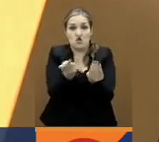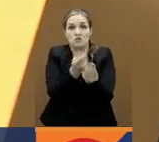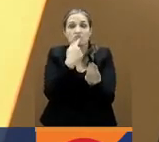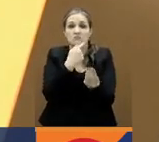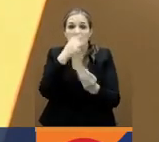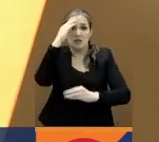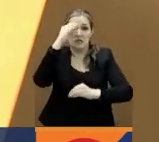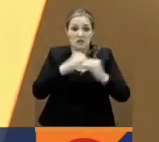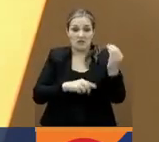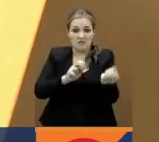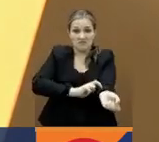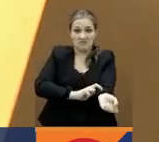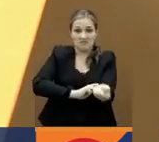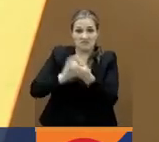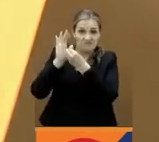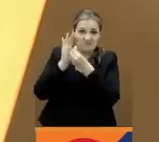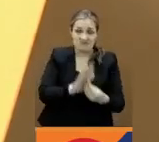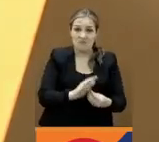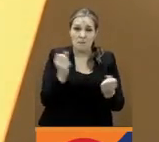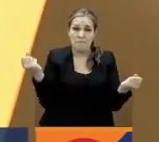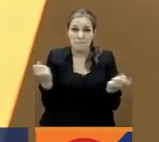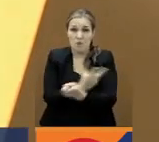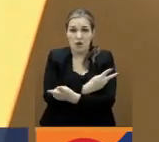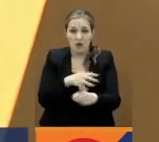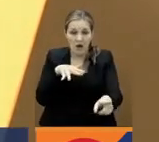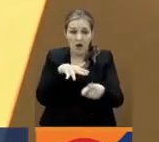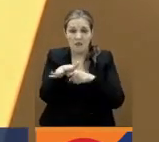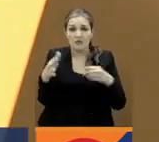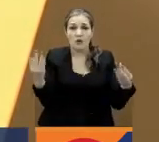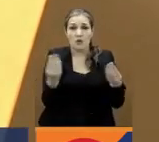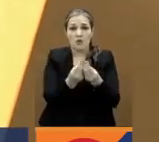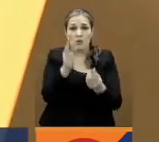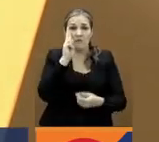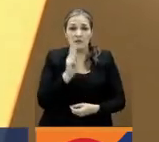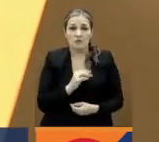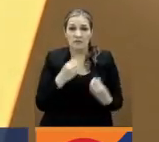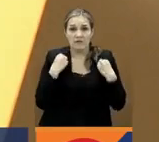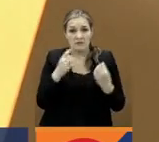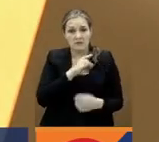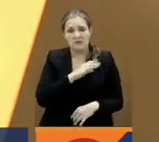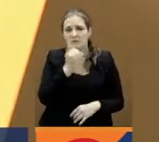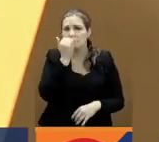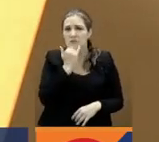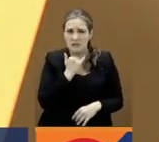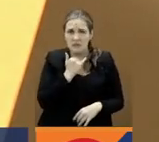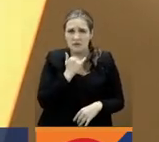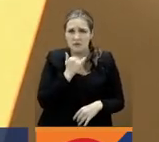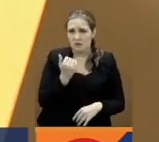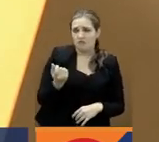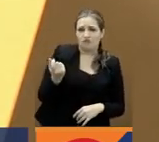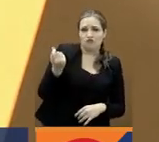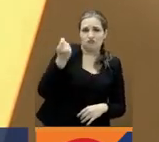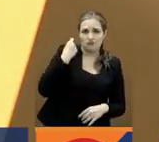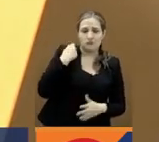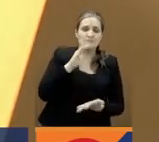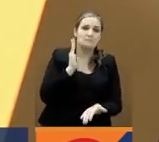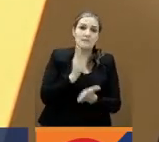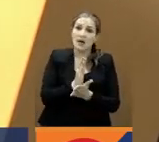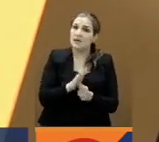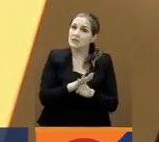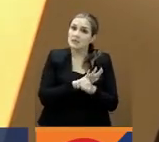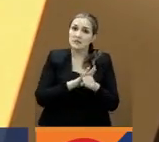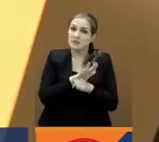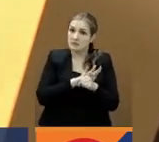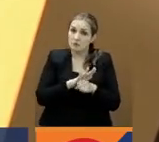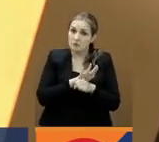de xenofobia y violencia contra las familias venezolanas ocurridos recientemente en la